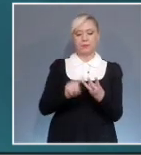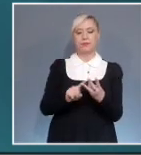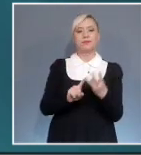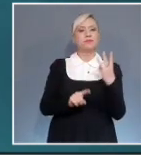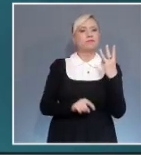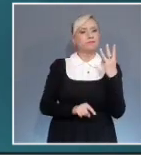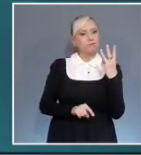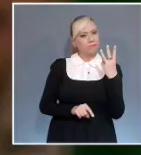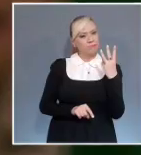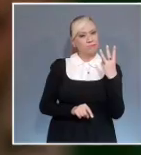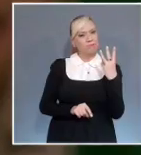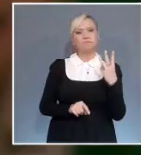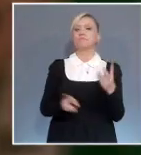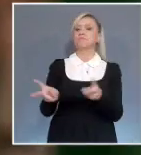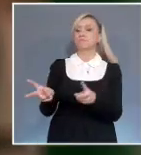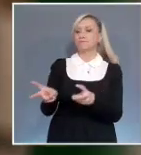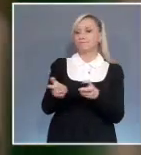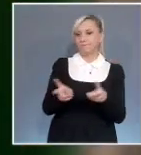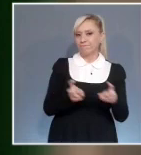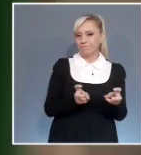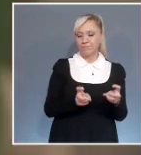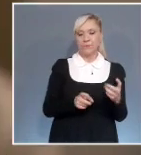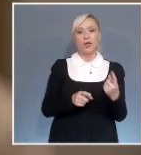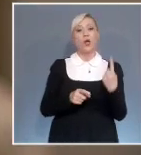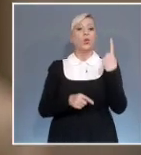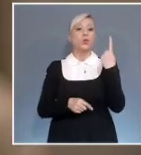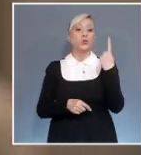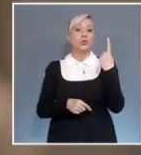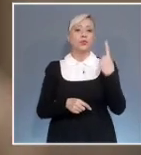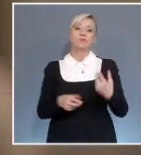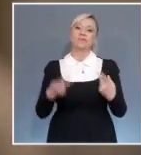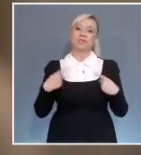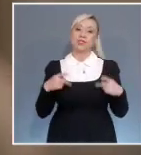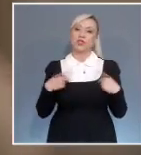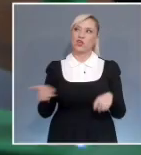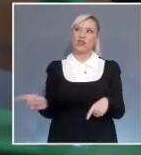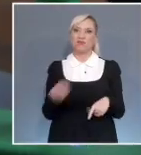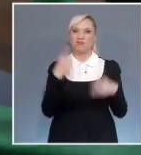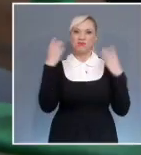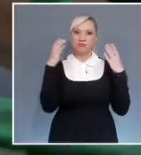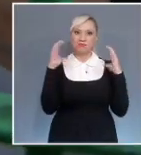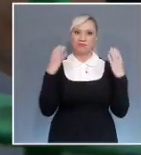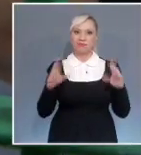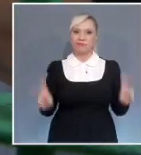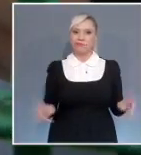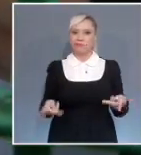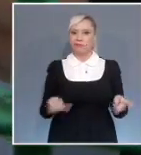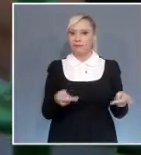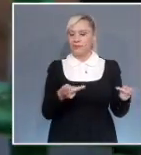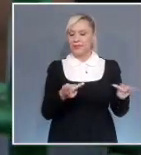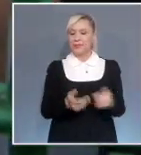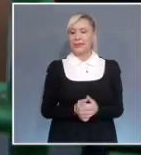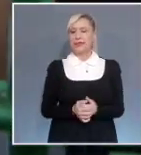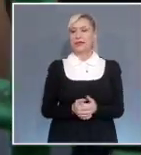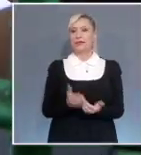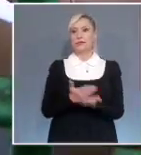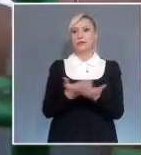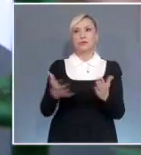de personas. El documento destaca que de las 230,000 personas que se encuentran en prisión,